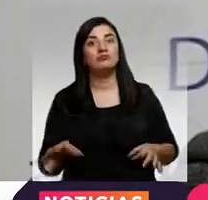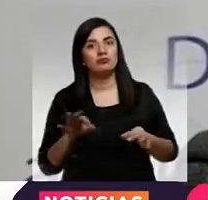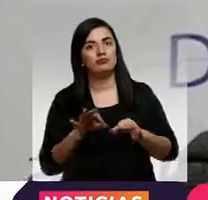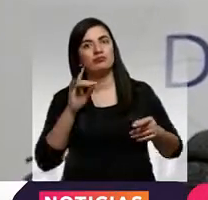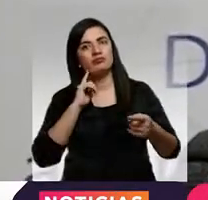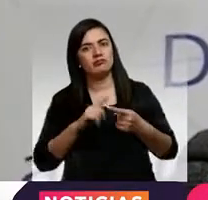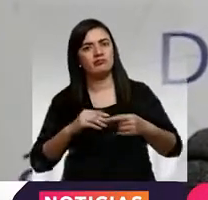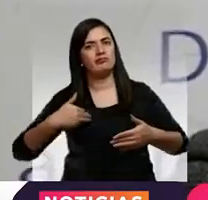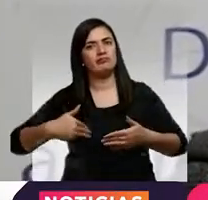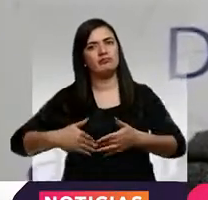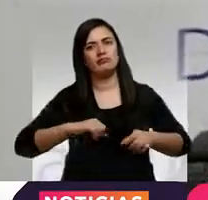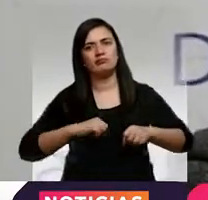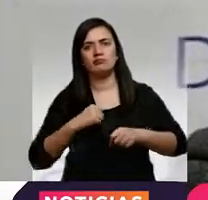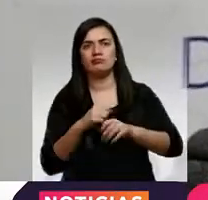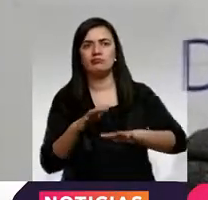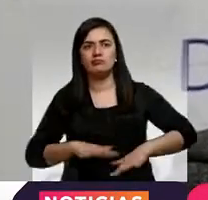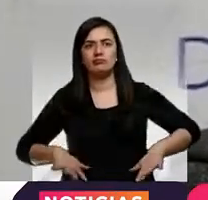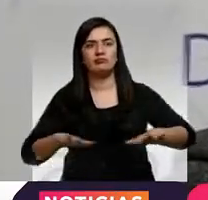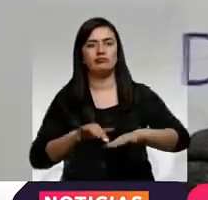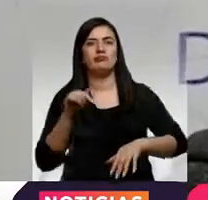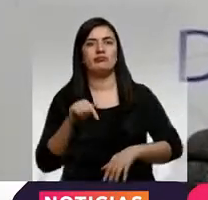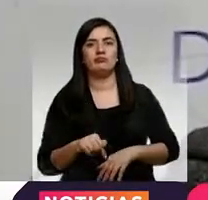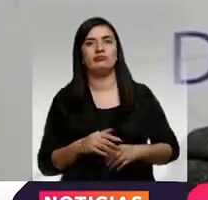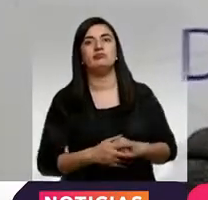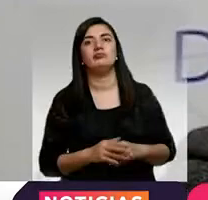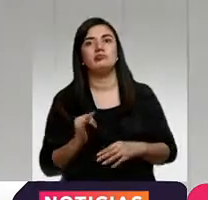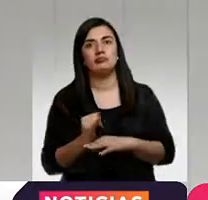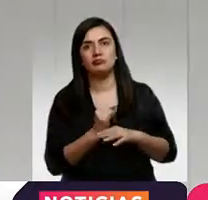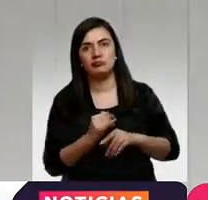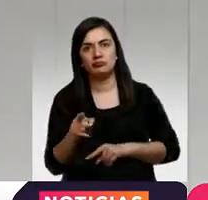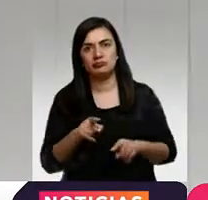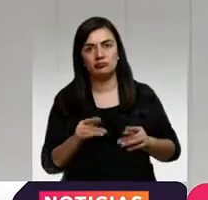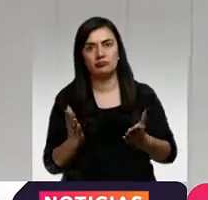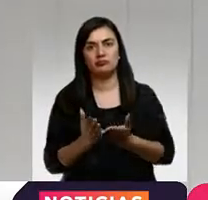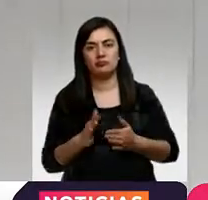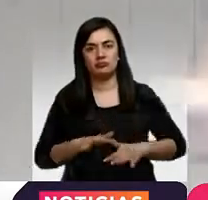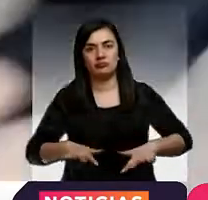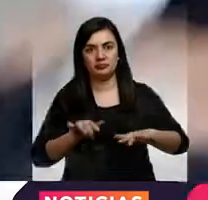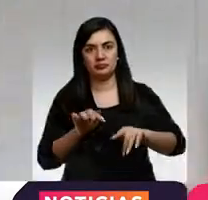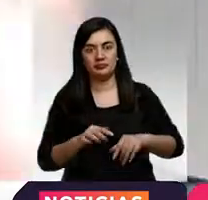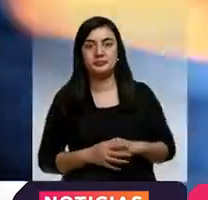del colegio Rodrigo Lara Bonilla, otras instituciones de educación pública.